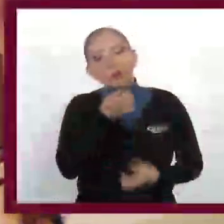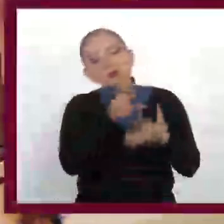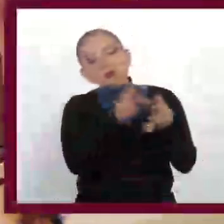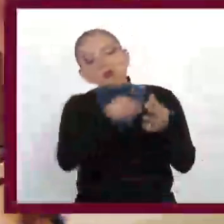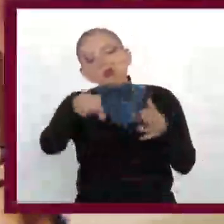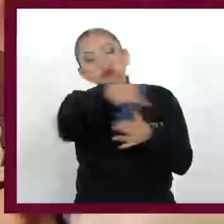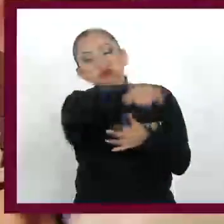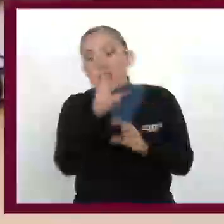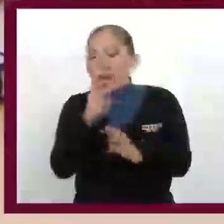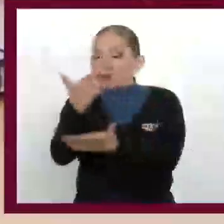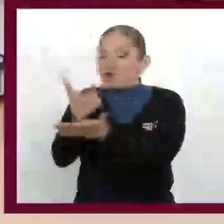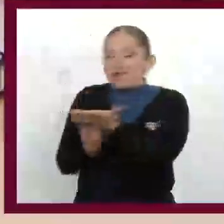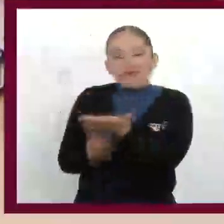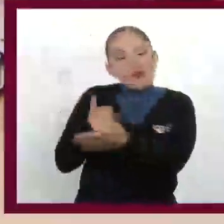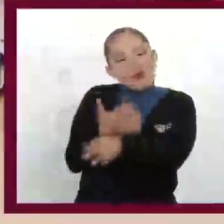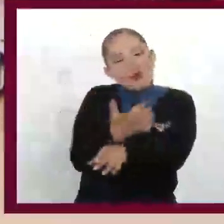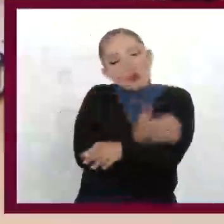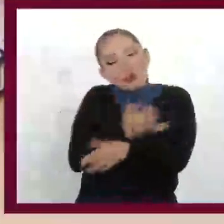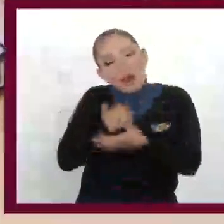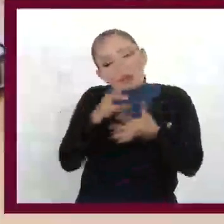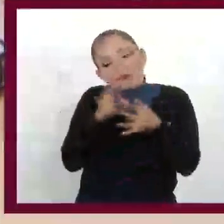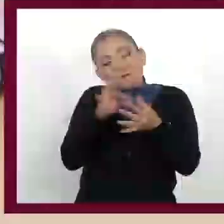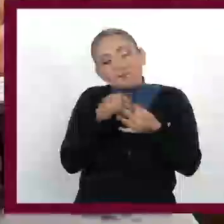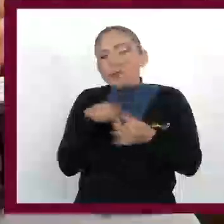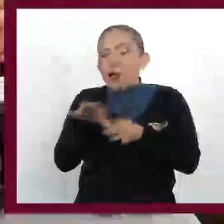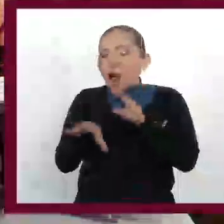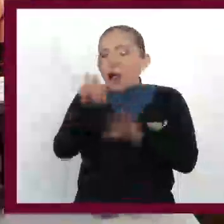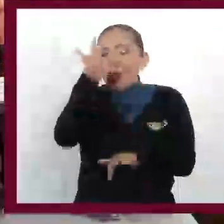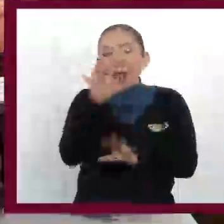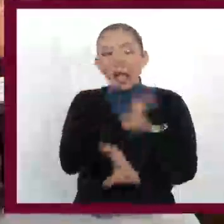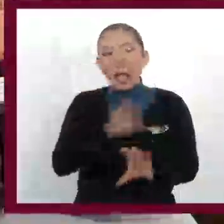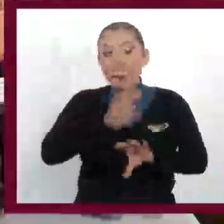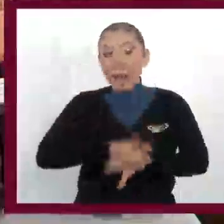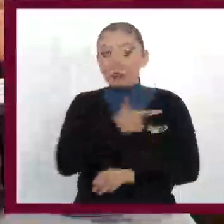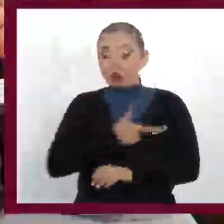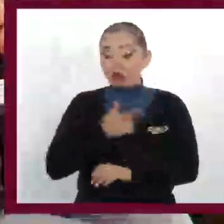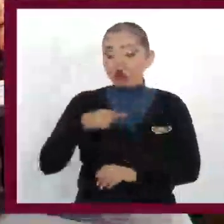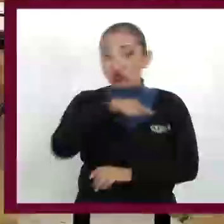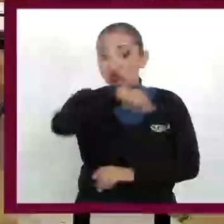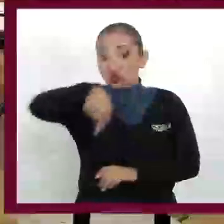comparte tu anecdotario de canto con tus compañeros. Elijan la canción que